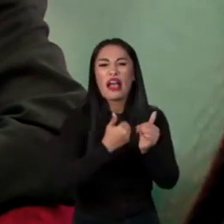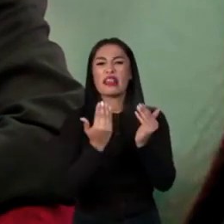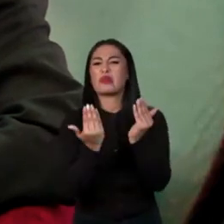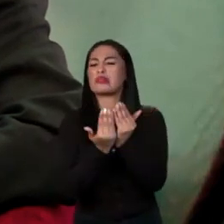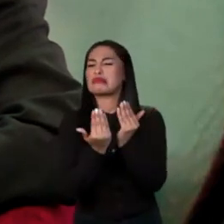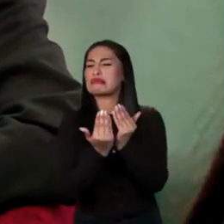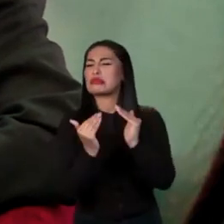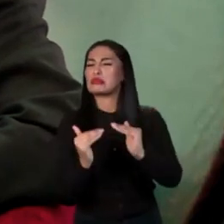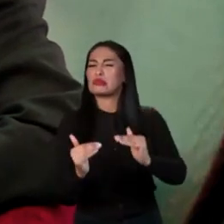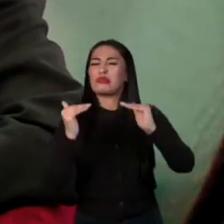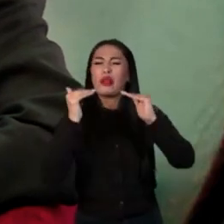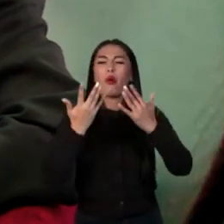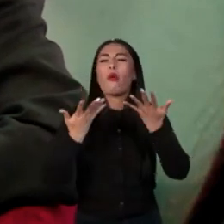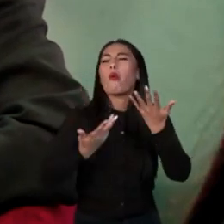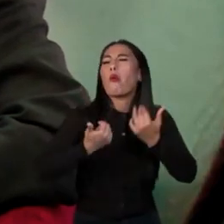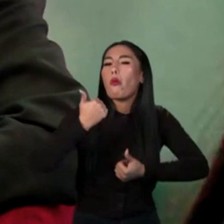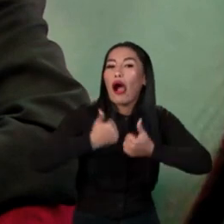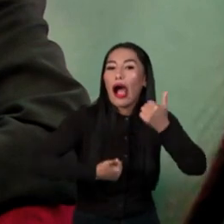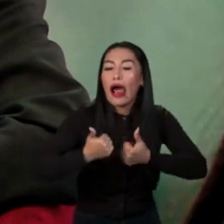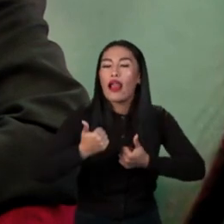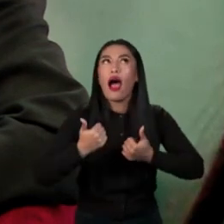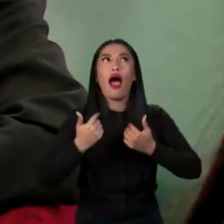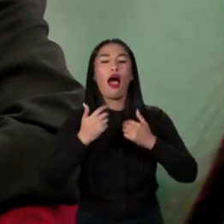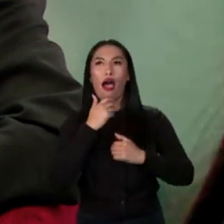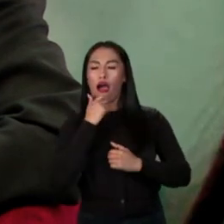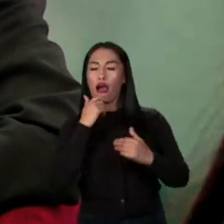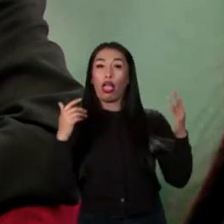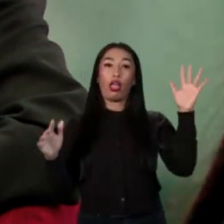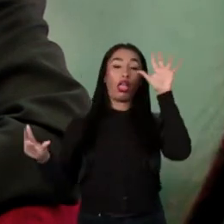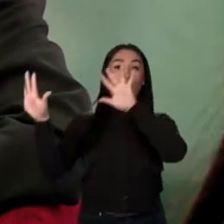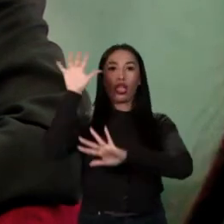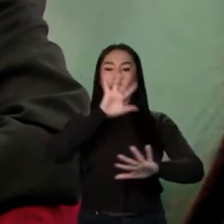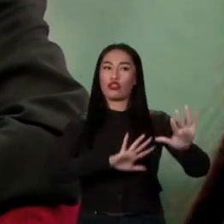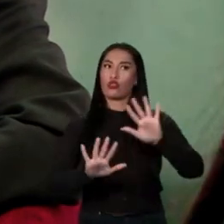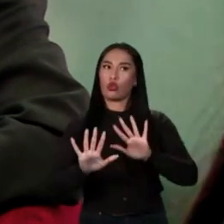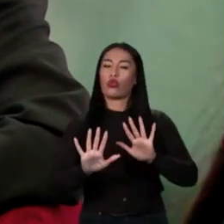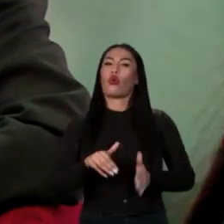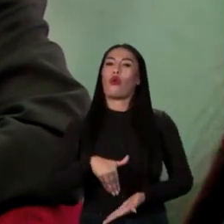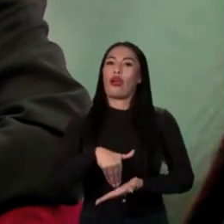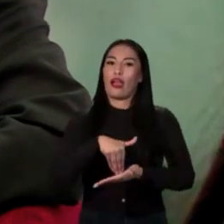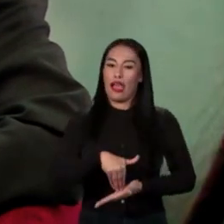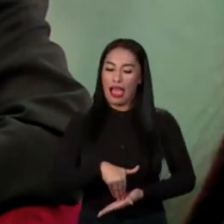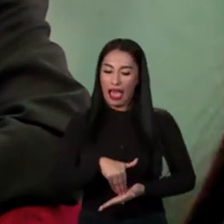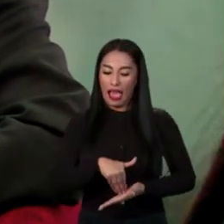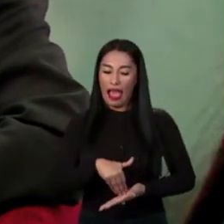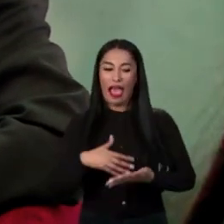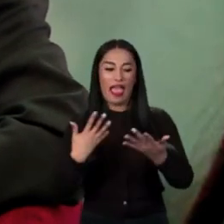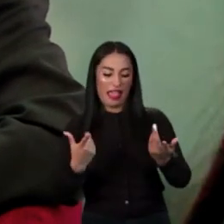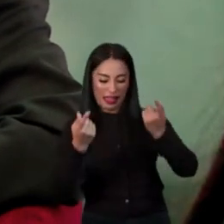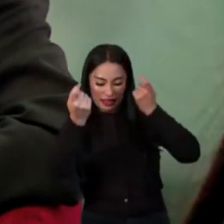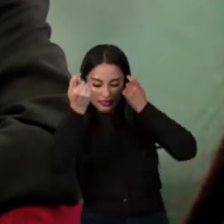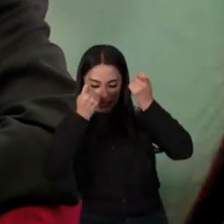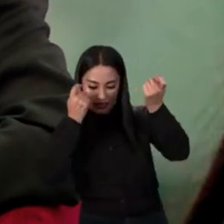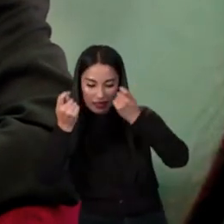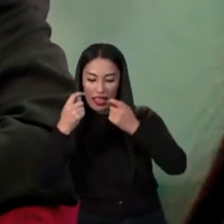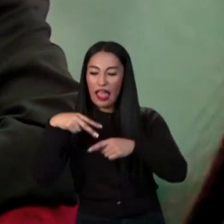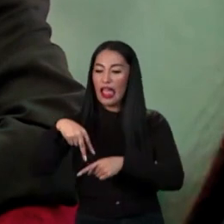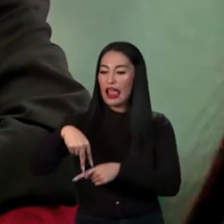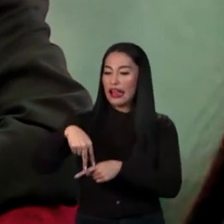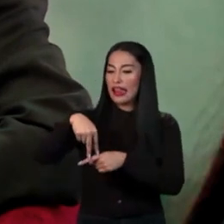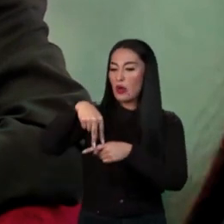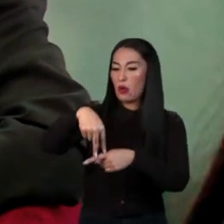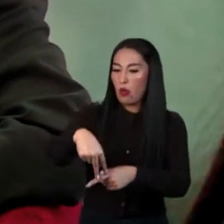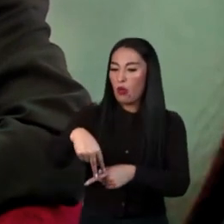superior, invita a aterrizar esto a través de un conjunto de estrategias que articulen recursos,